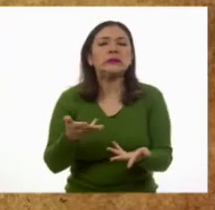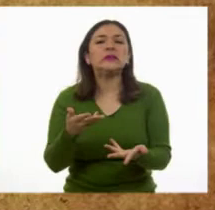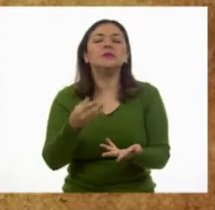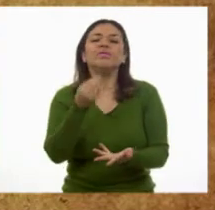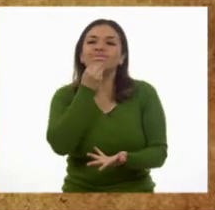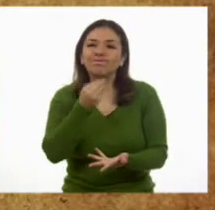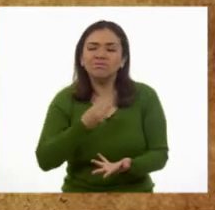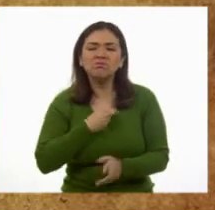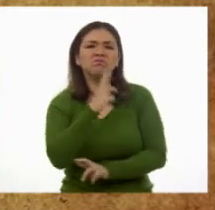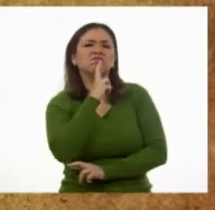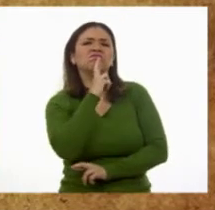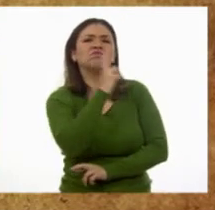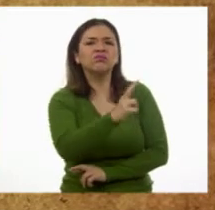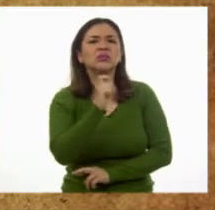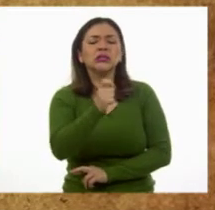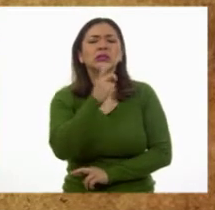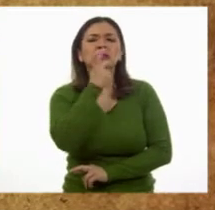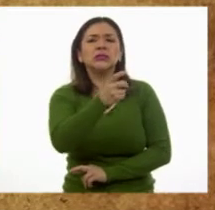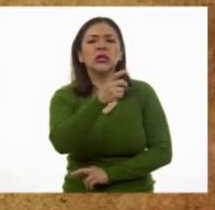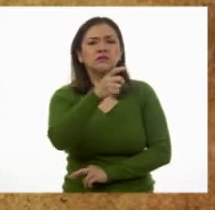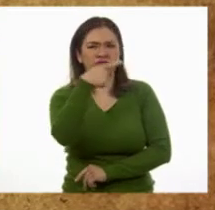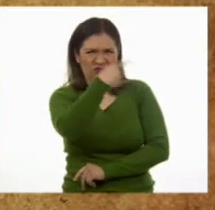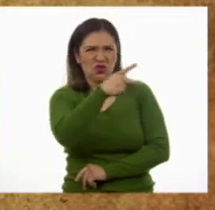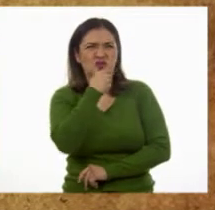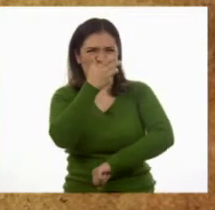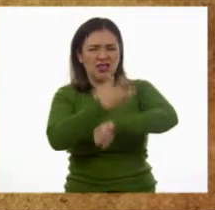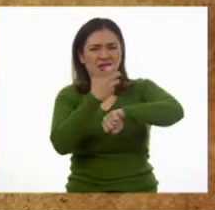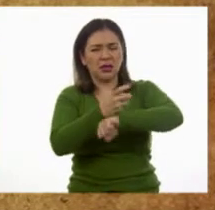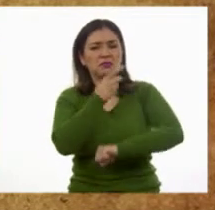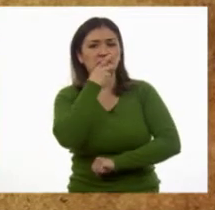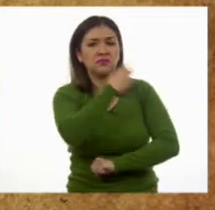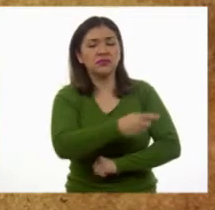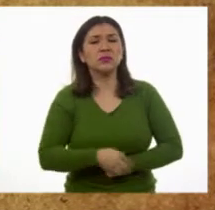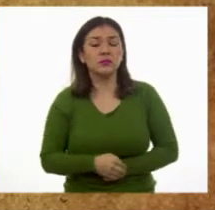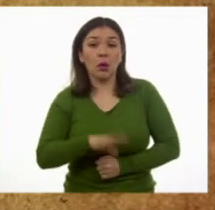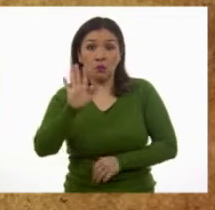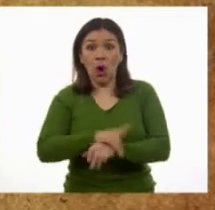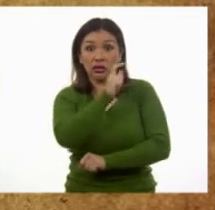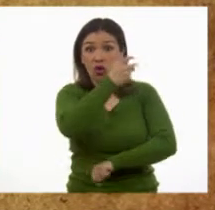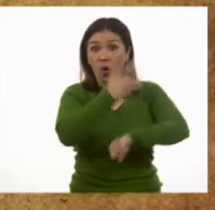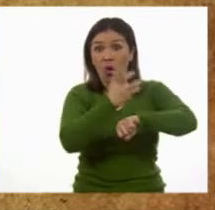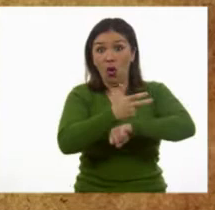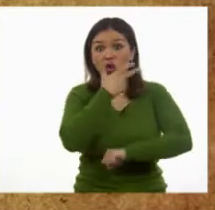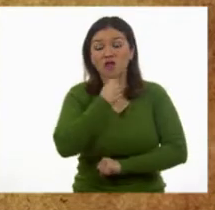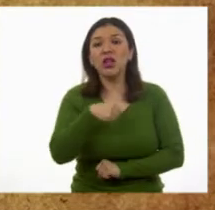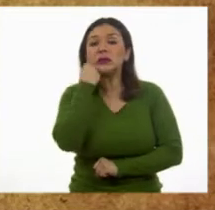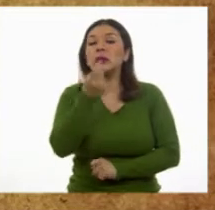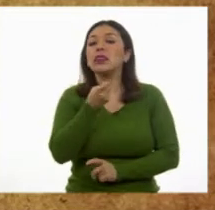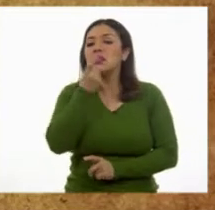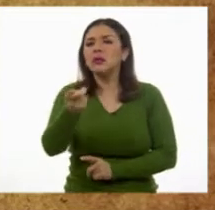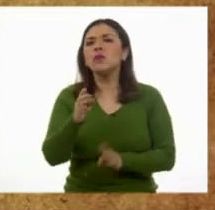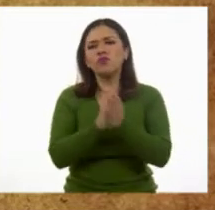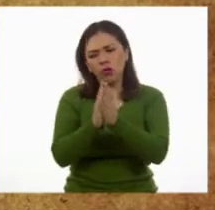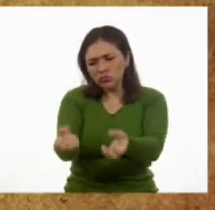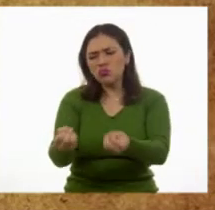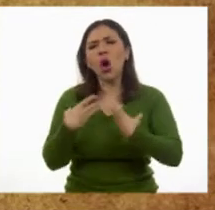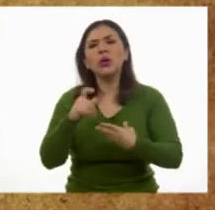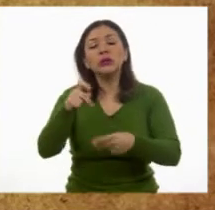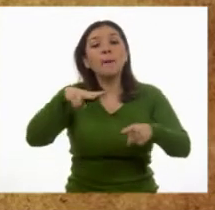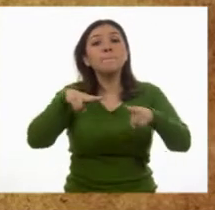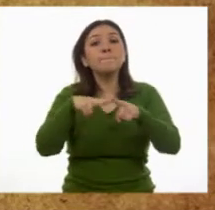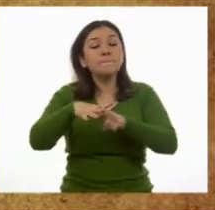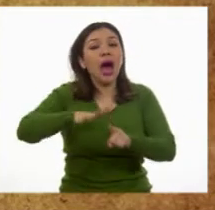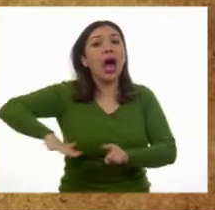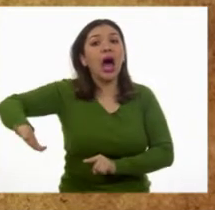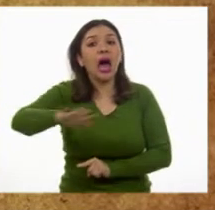Anaya, respondiéndole, le dijo al general Twiggs, porque claro, el general Twiggs lo que le pidió es que le entregara el parque,